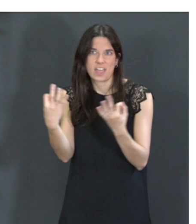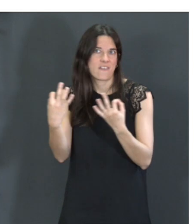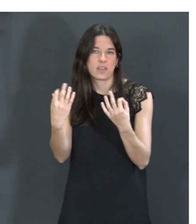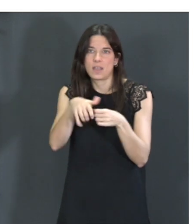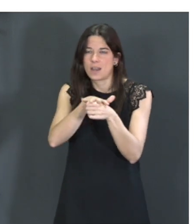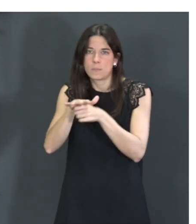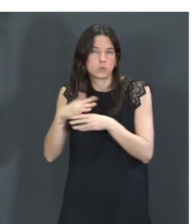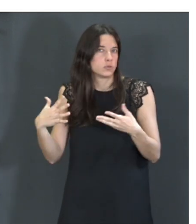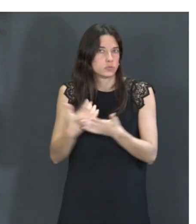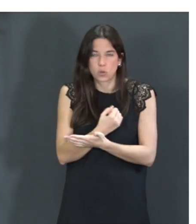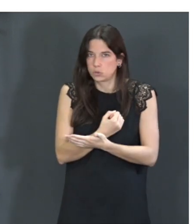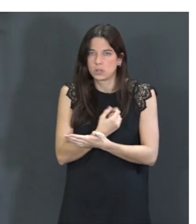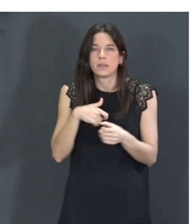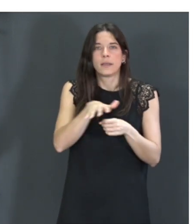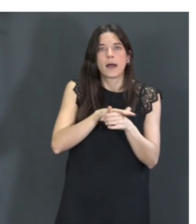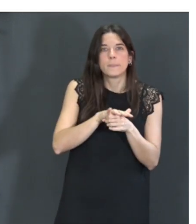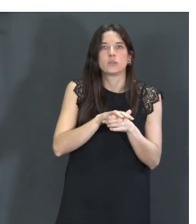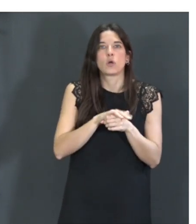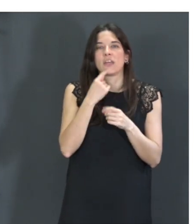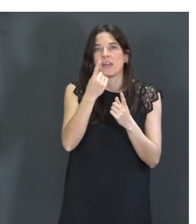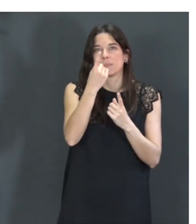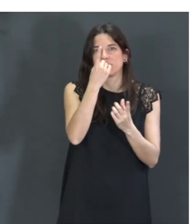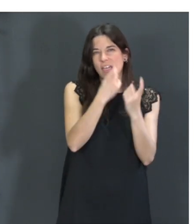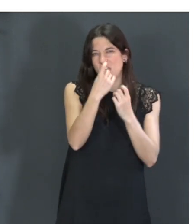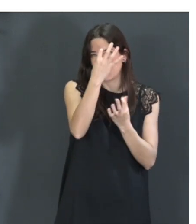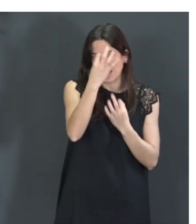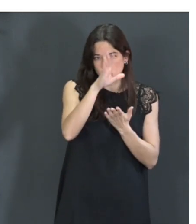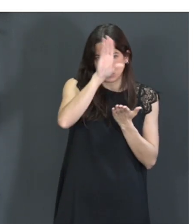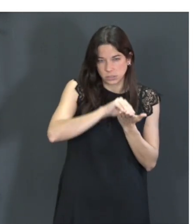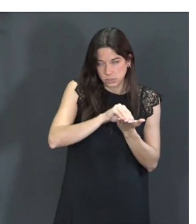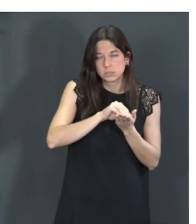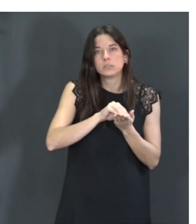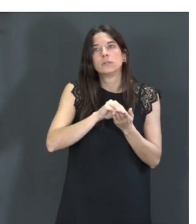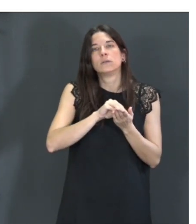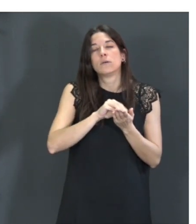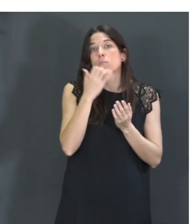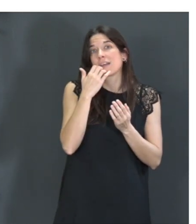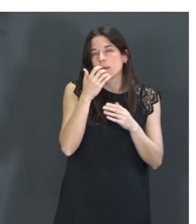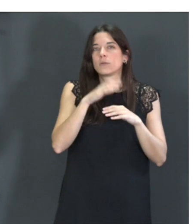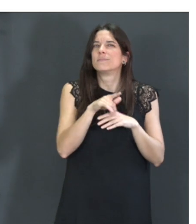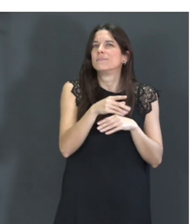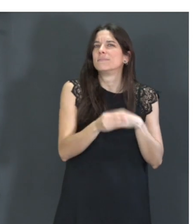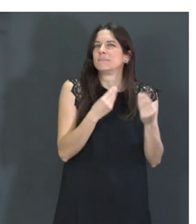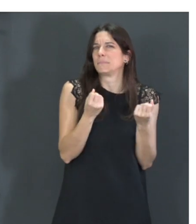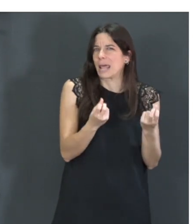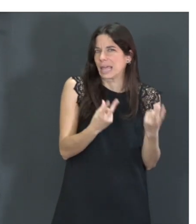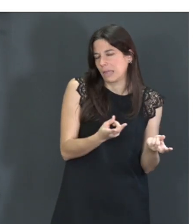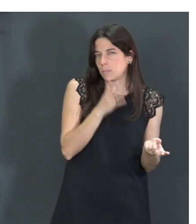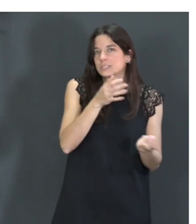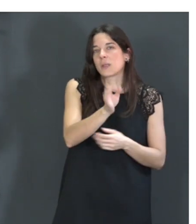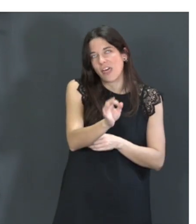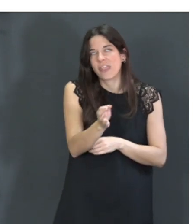los sentidos, desde los ámbitos de la recogida de datos, sobre todo para qué se van a utilizar, porque es verdad que hay